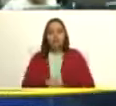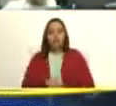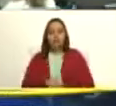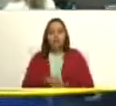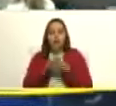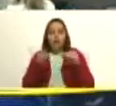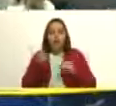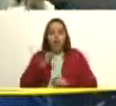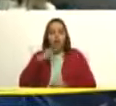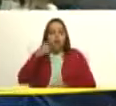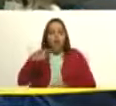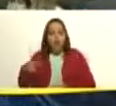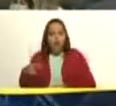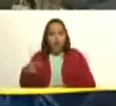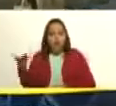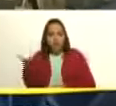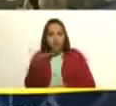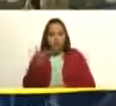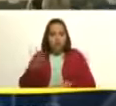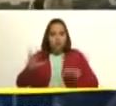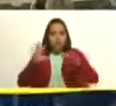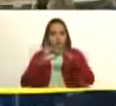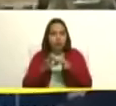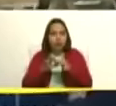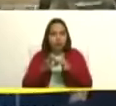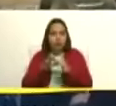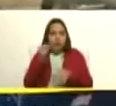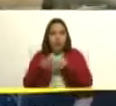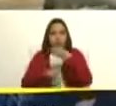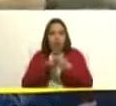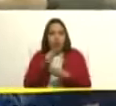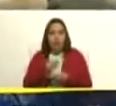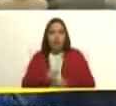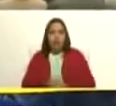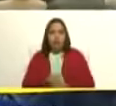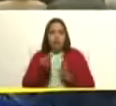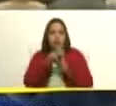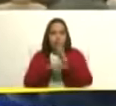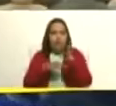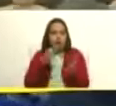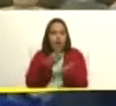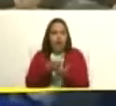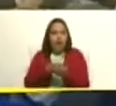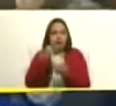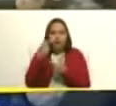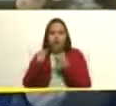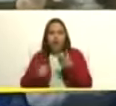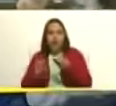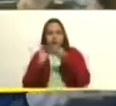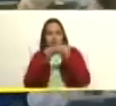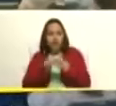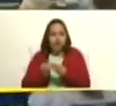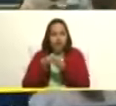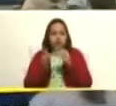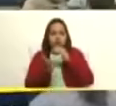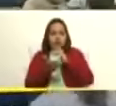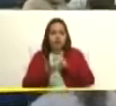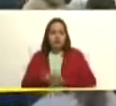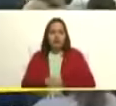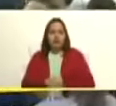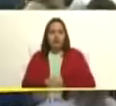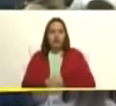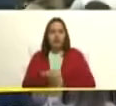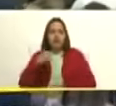la política que usted ha articulado a través de normas de aranceles, de pararanceles, normas técnicas, que en concreto